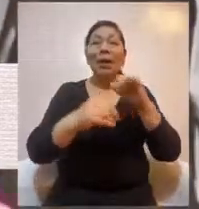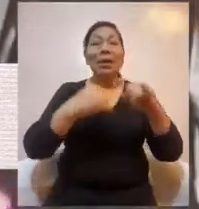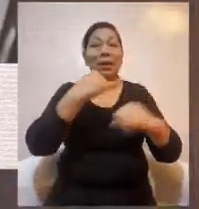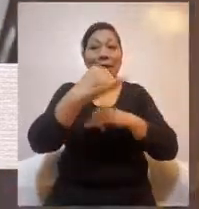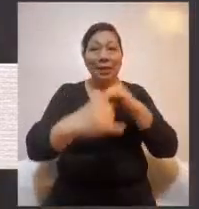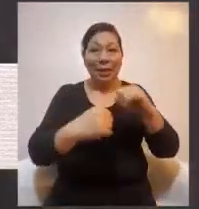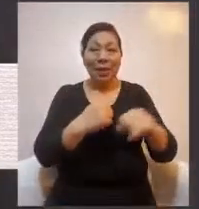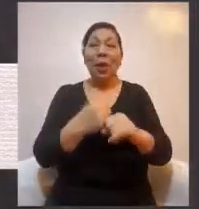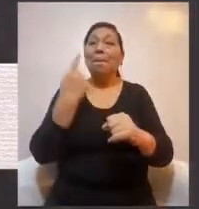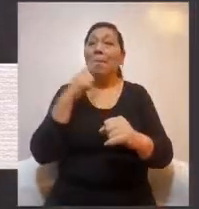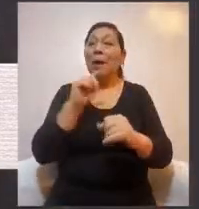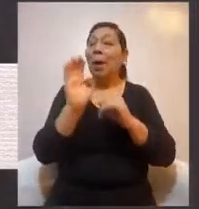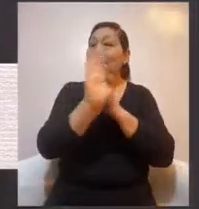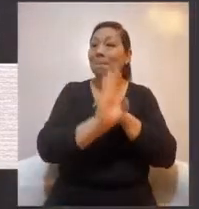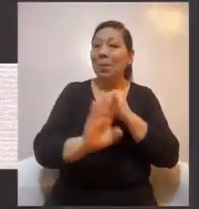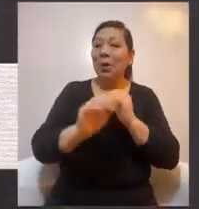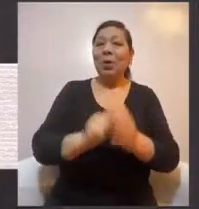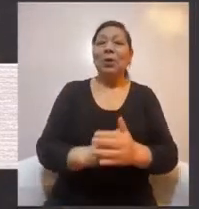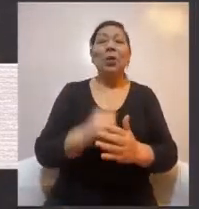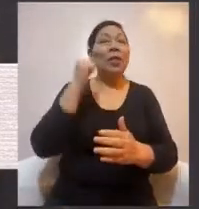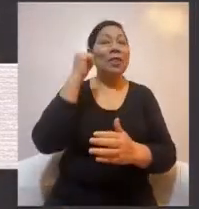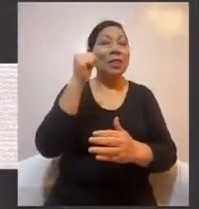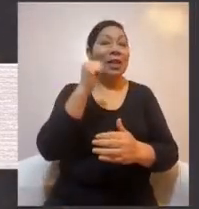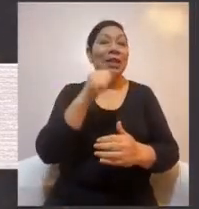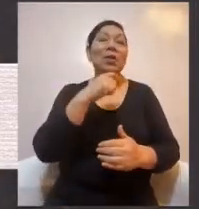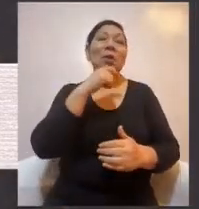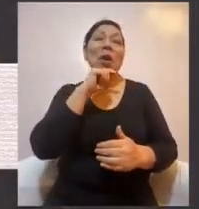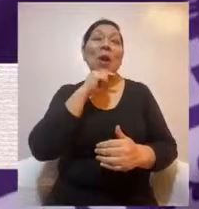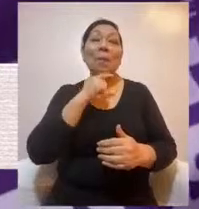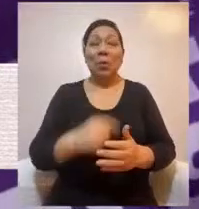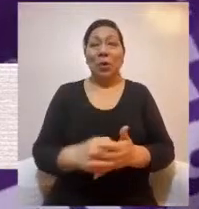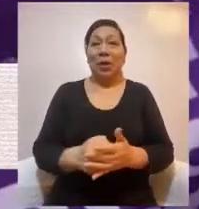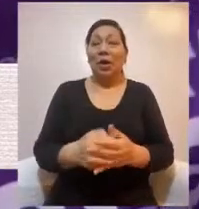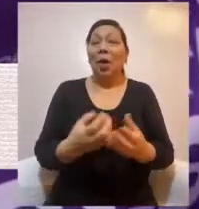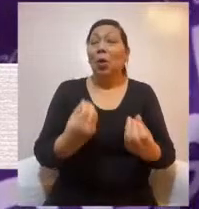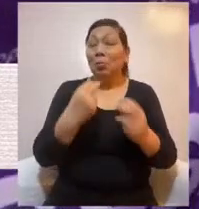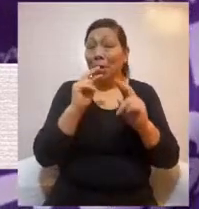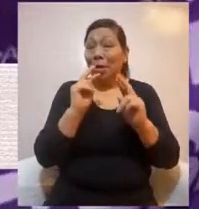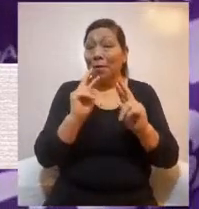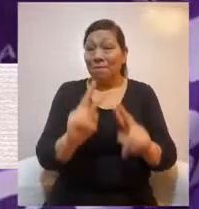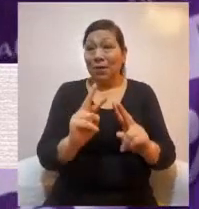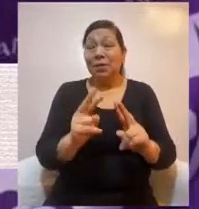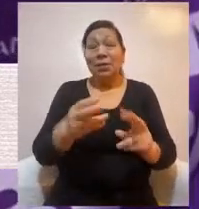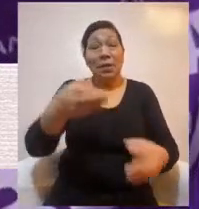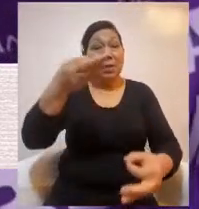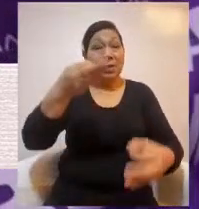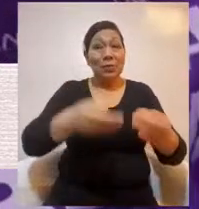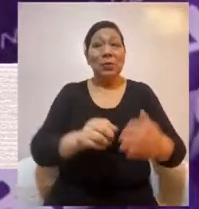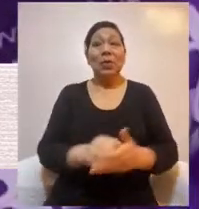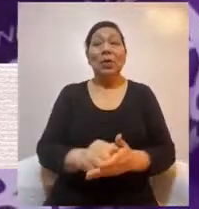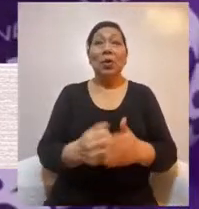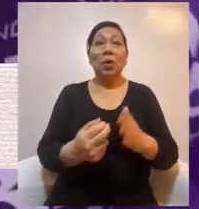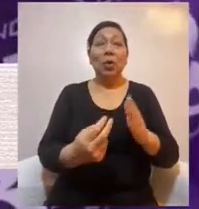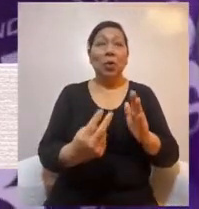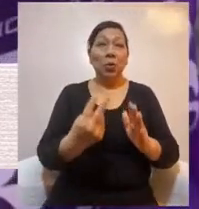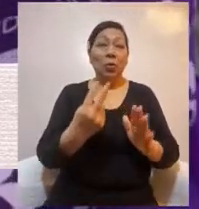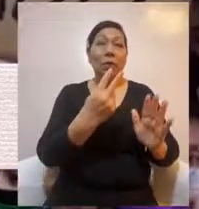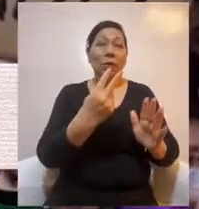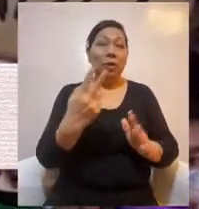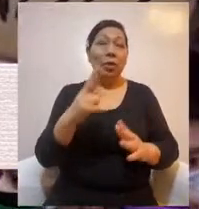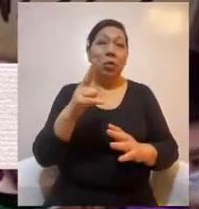e internacional para proteger los derechos de las mujeres, y sin embargo, como hemos visto en esta sentencia